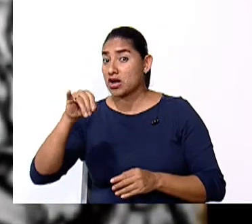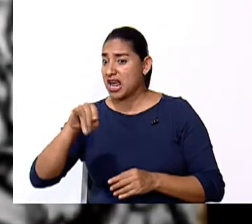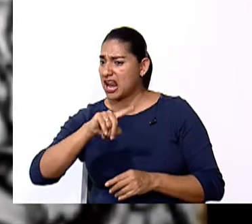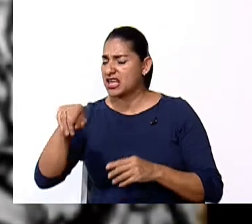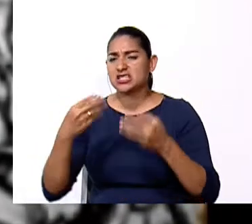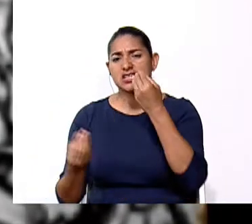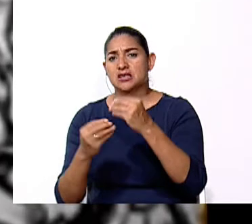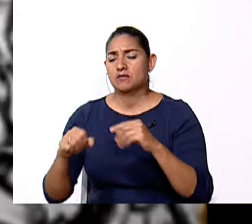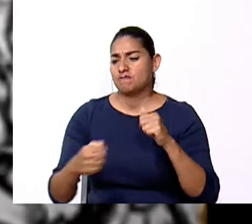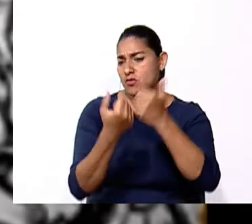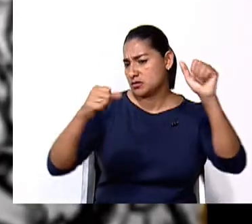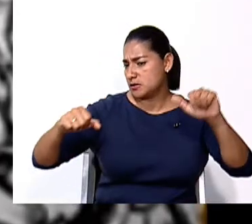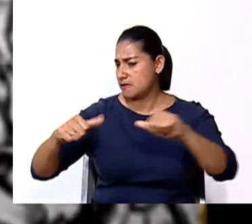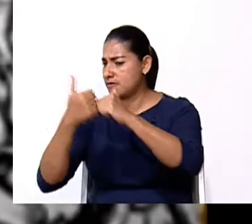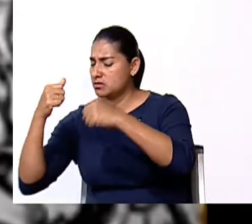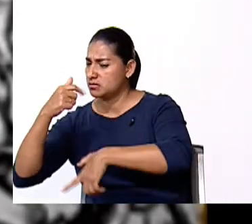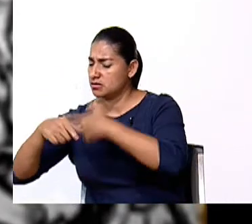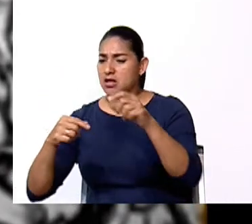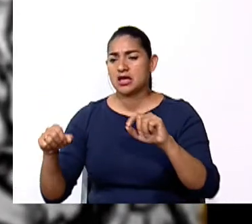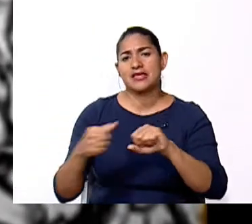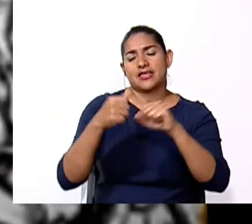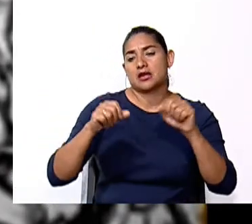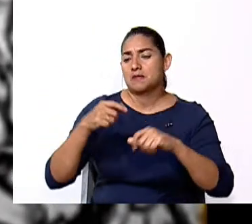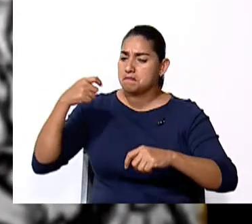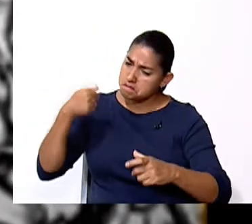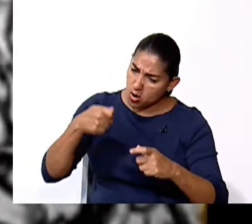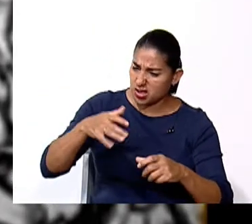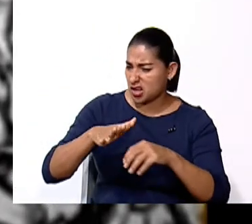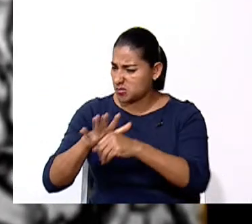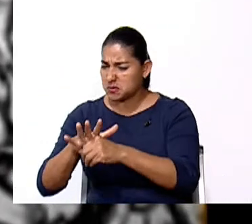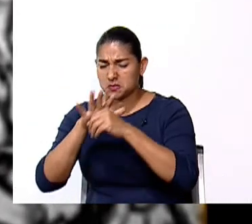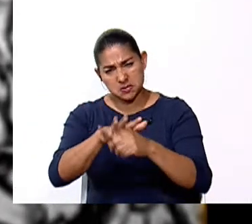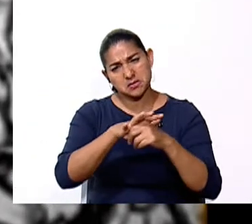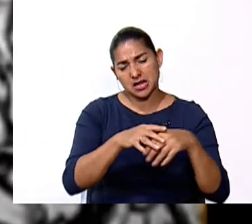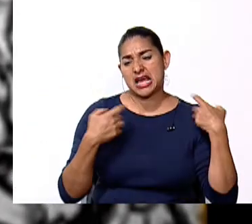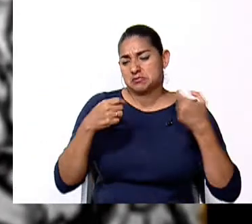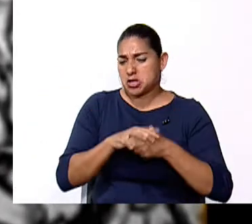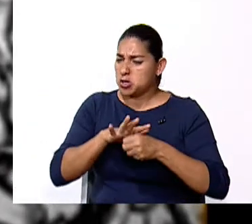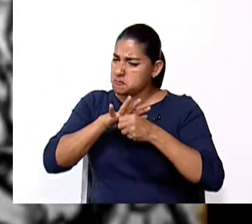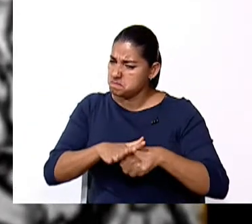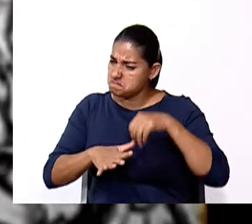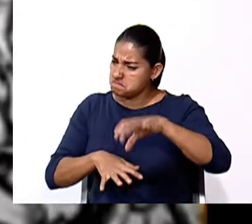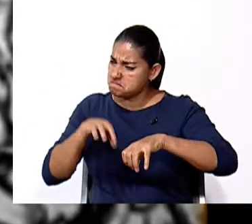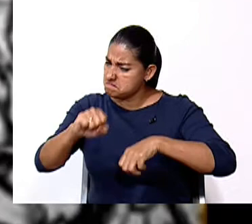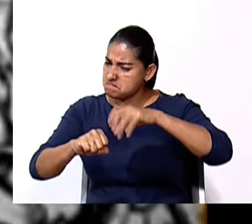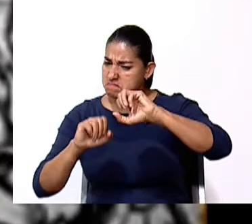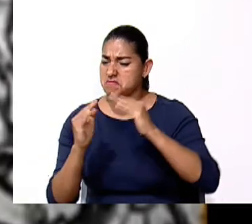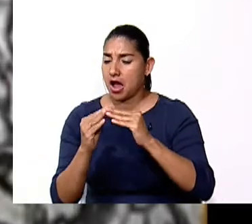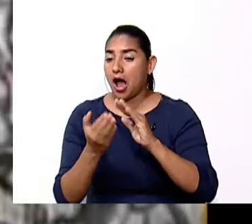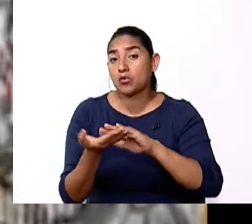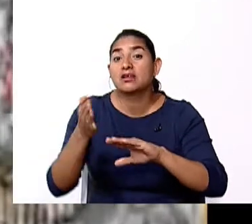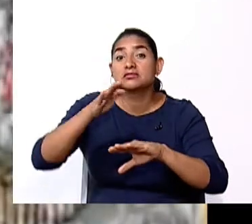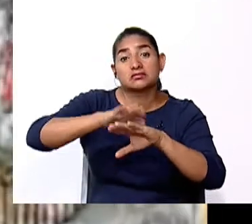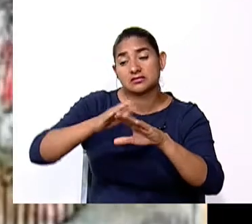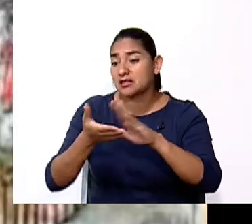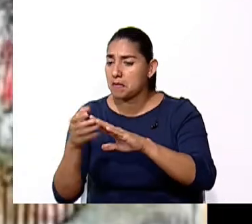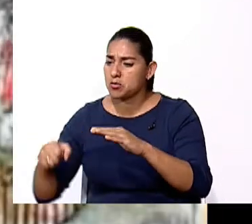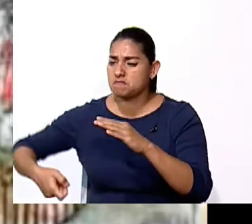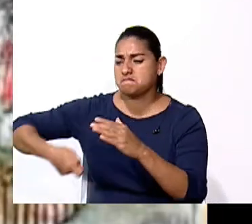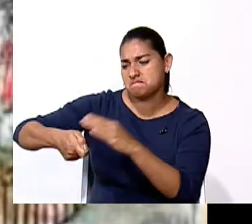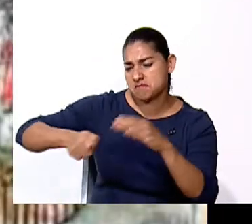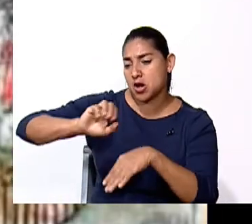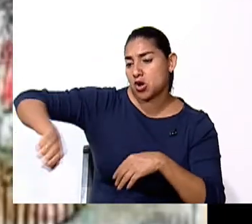algunos de los problemas que enfrentaron estos aborígenes? Vamos a empezar a comentar un poco